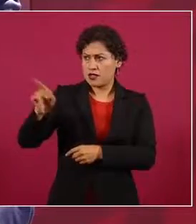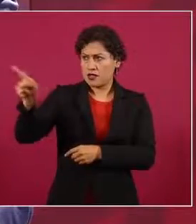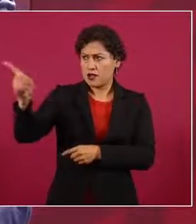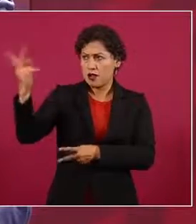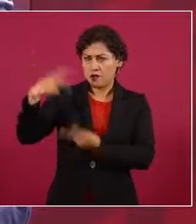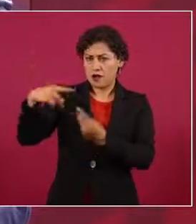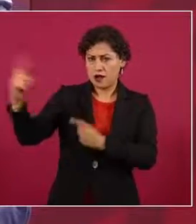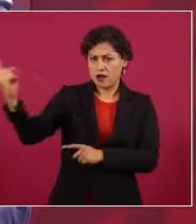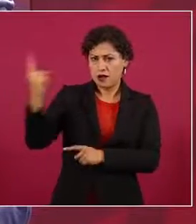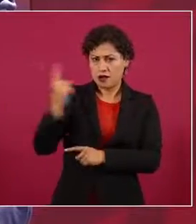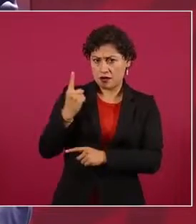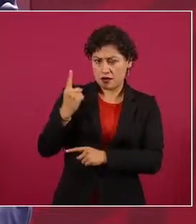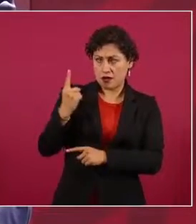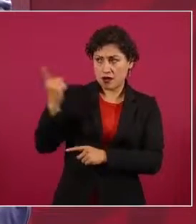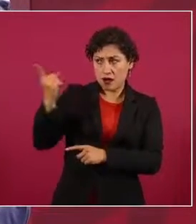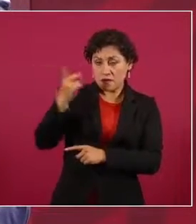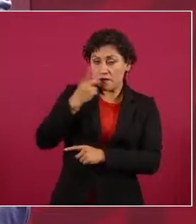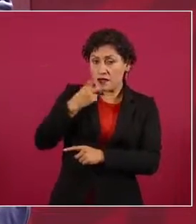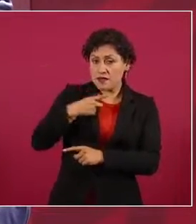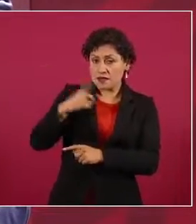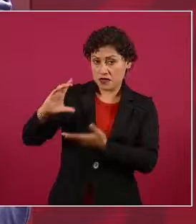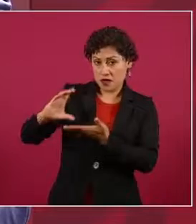les vamos a dar crédito,